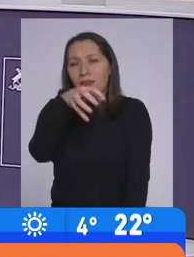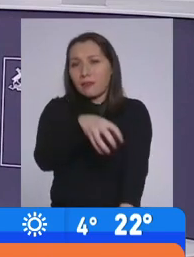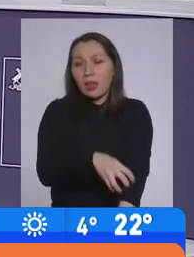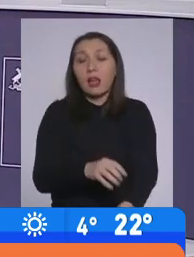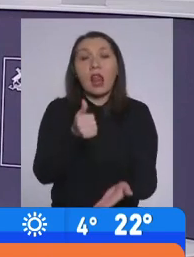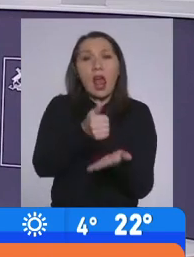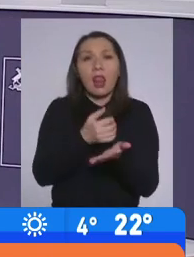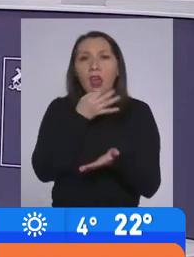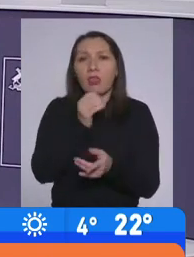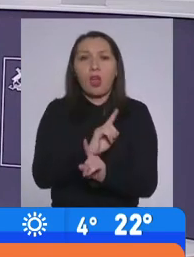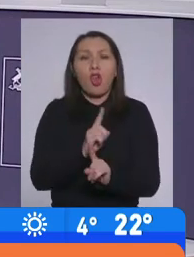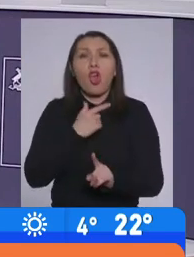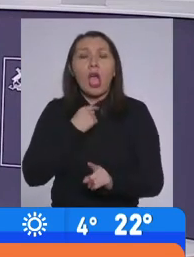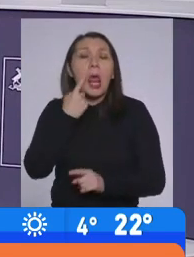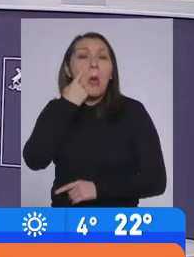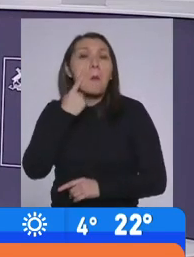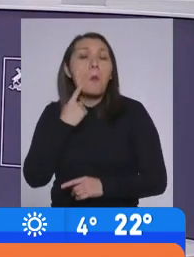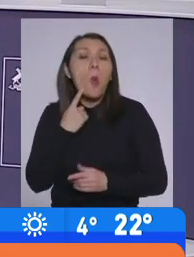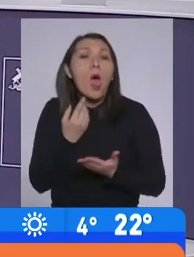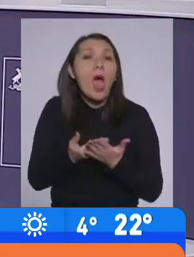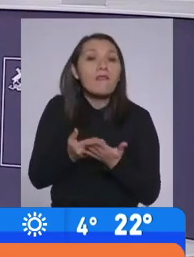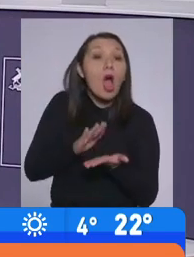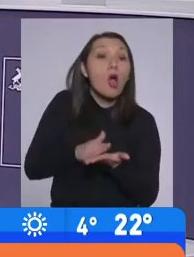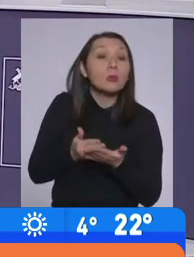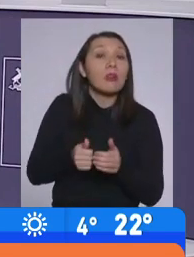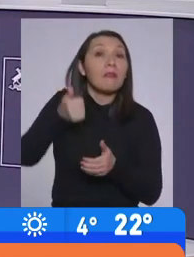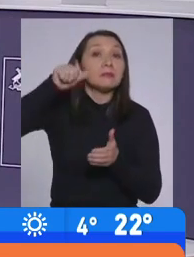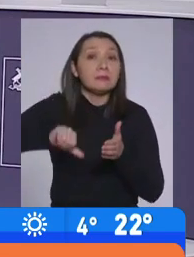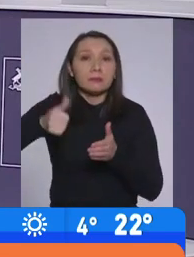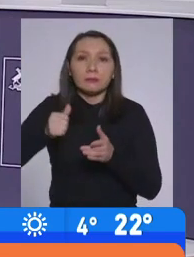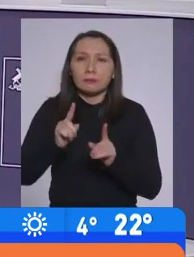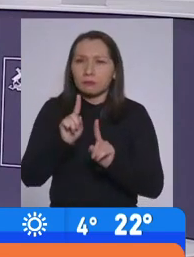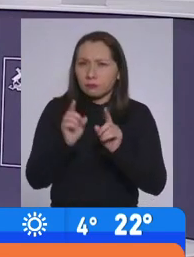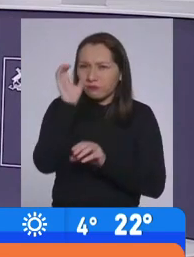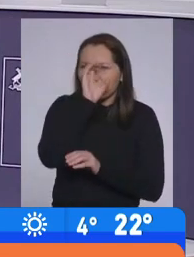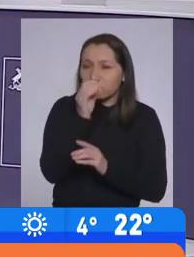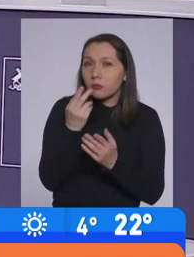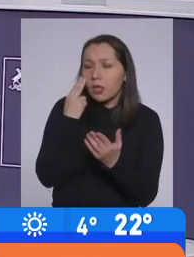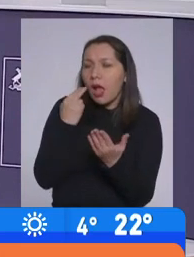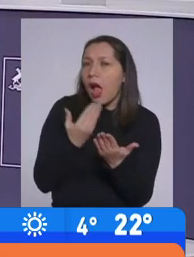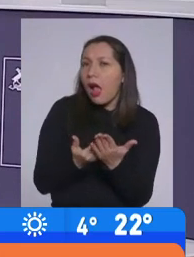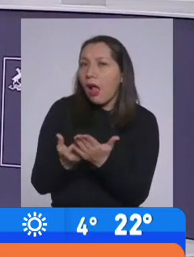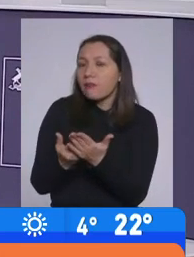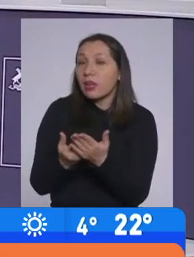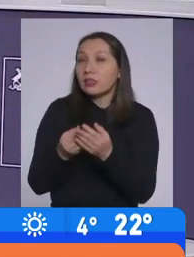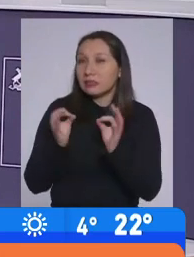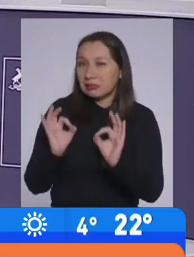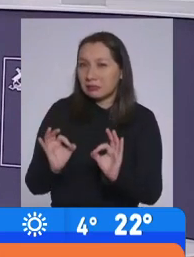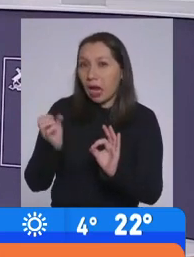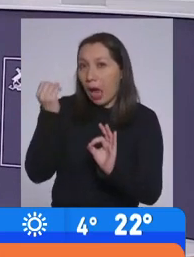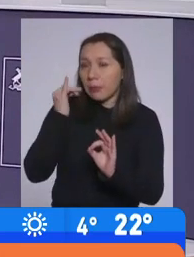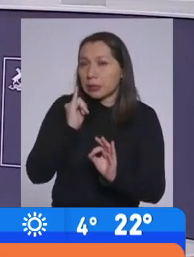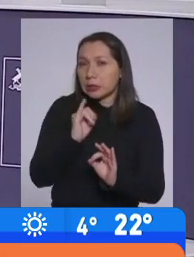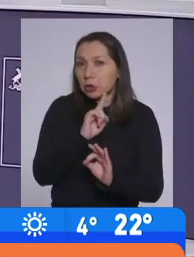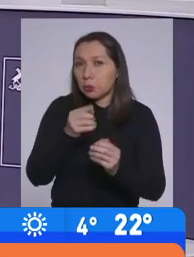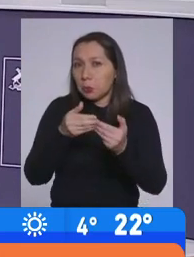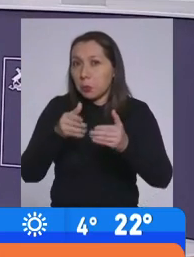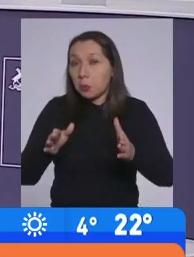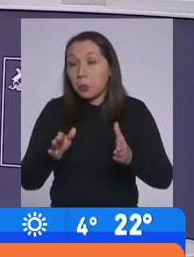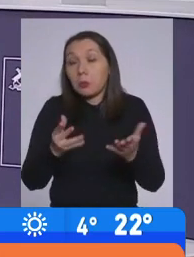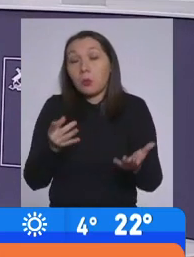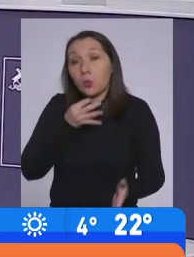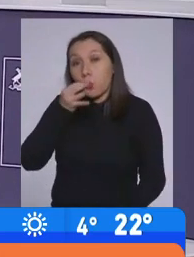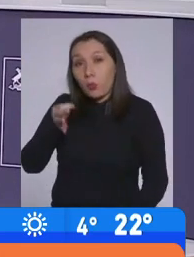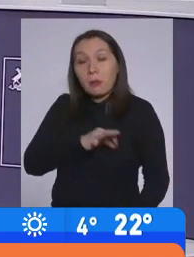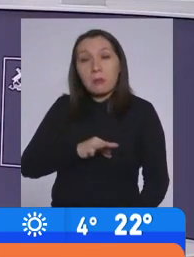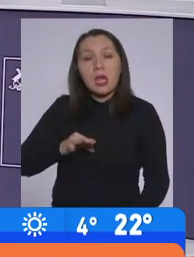alcalde decía que no querían ser conejillos de indias se buscan algunas lecciones sacar algunas lecciones en base a este de confinamiento usted decía